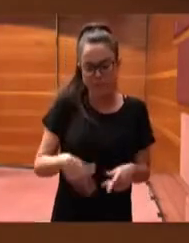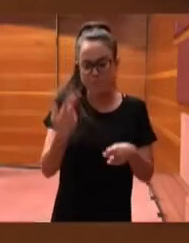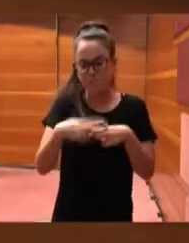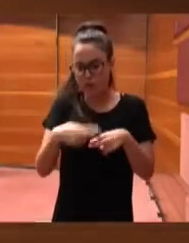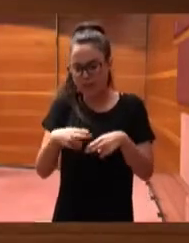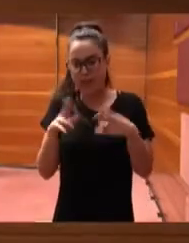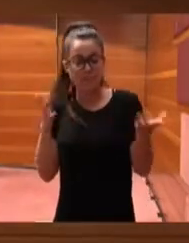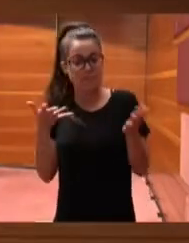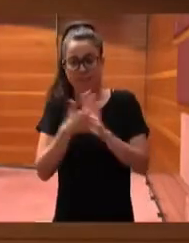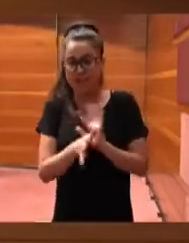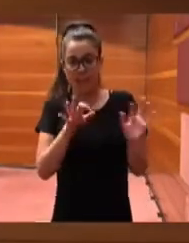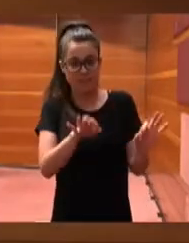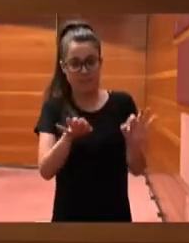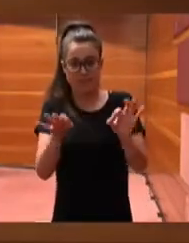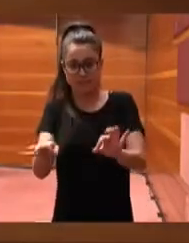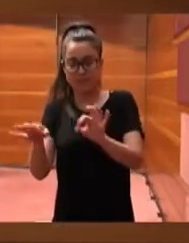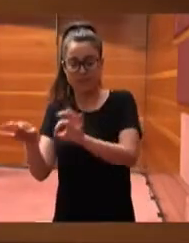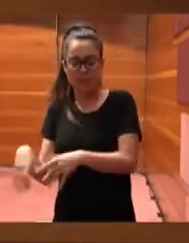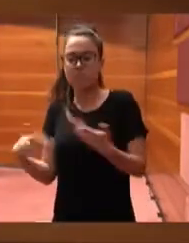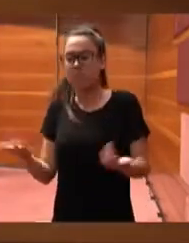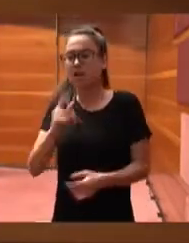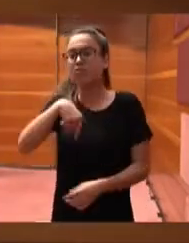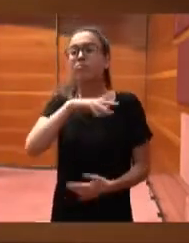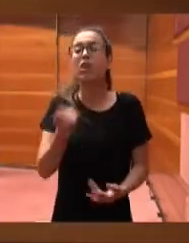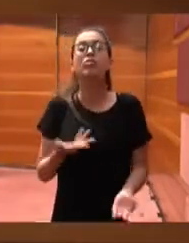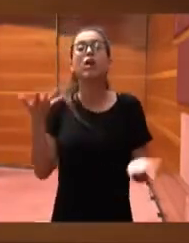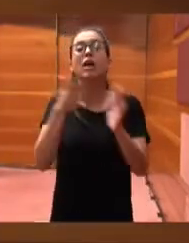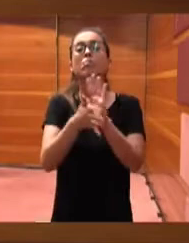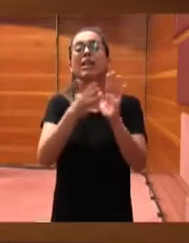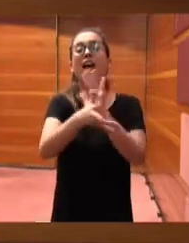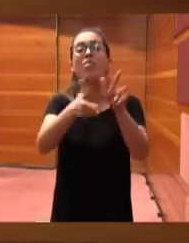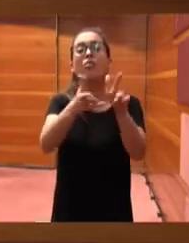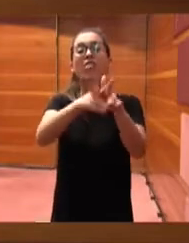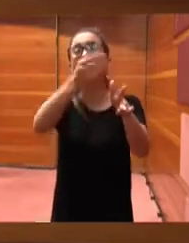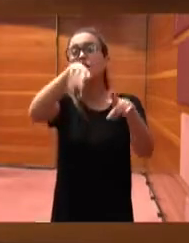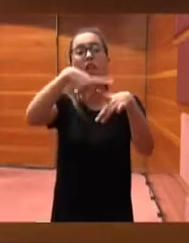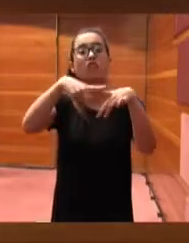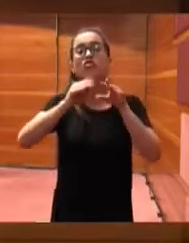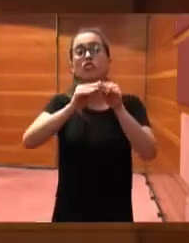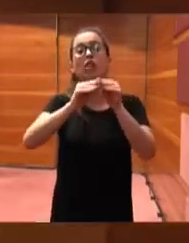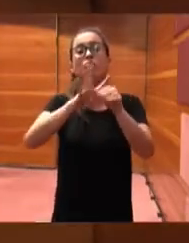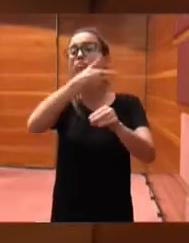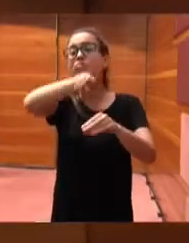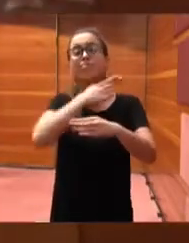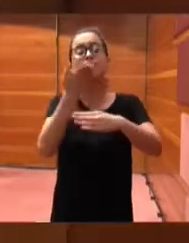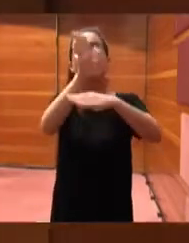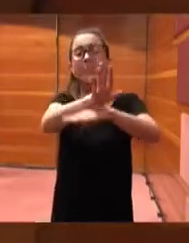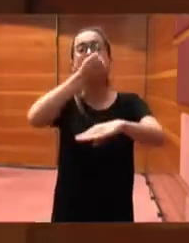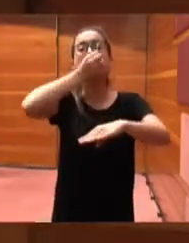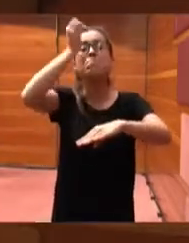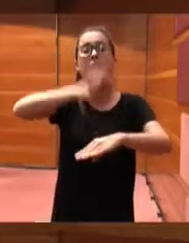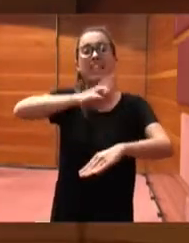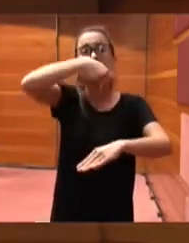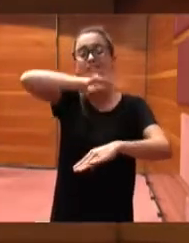política, eso es intentar convencer a los ciudadanos de que lo que estamos haciendo lo estamos haciendo bien porque hemos tomado estas decisiones basadas en datos y es a partir de ahí